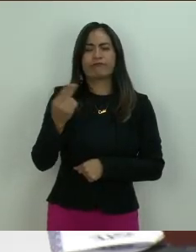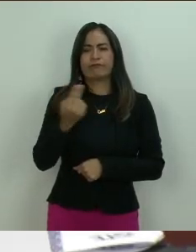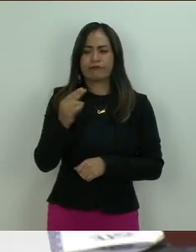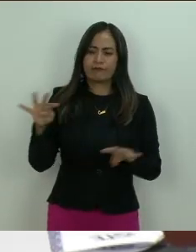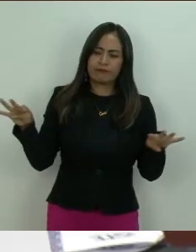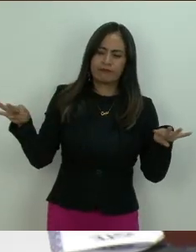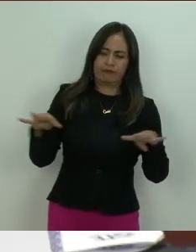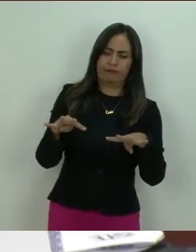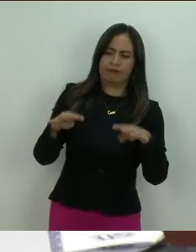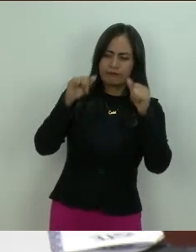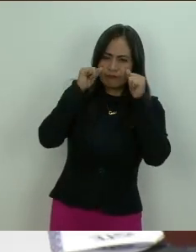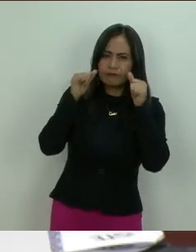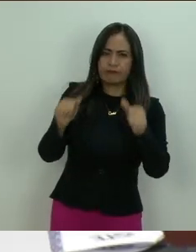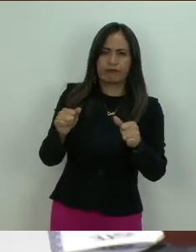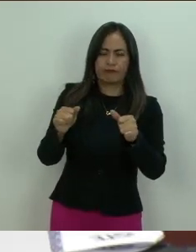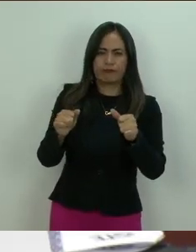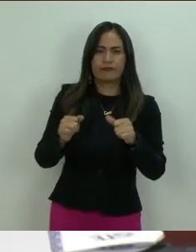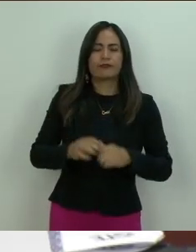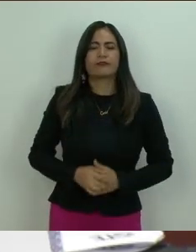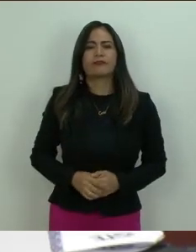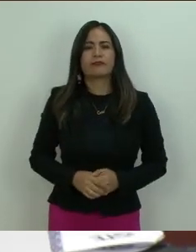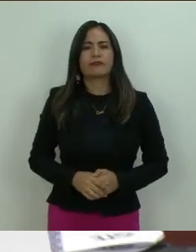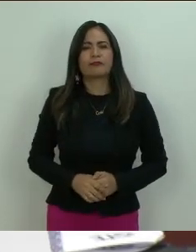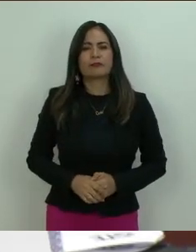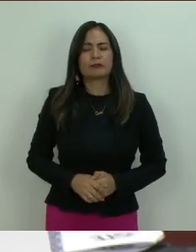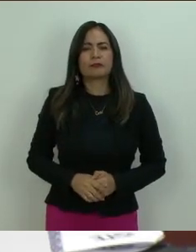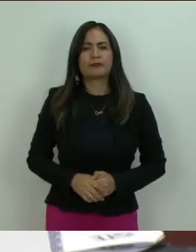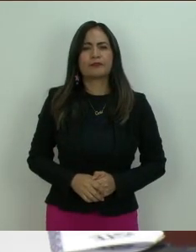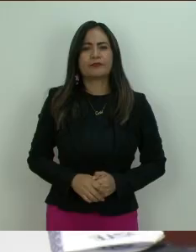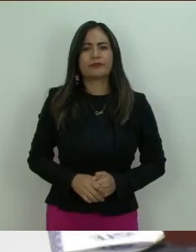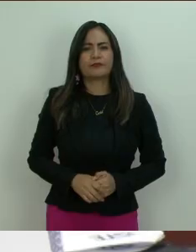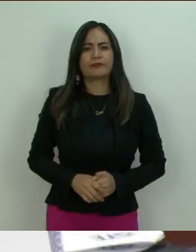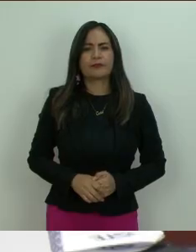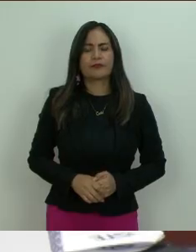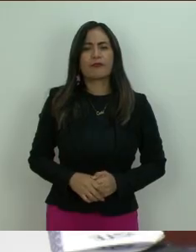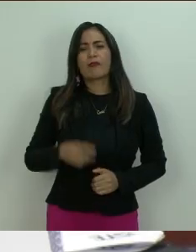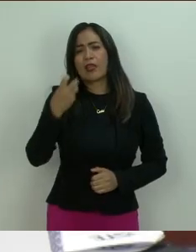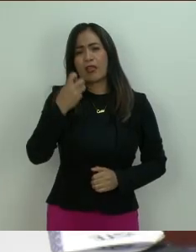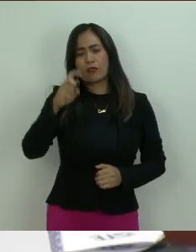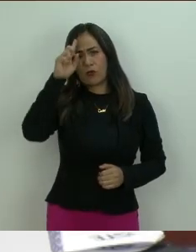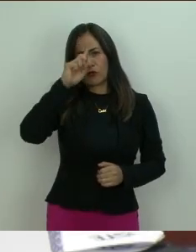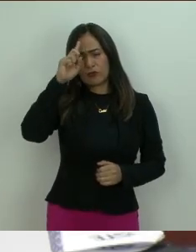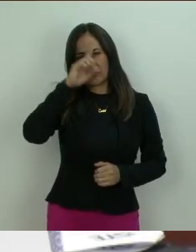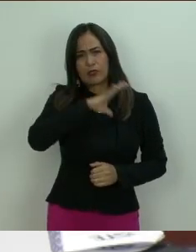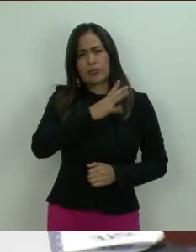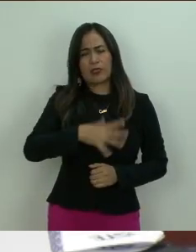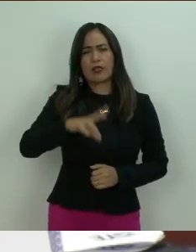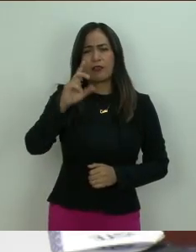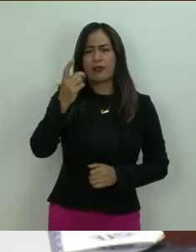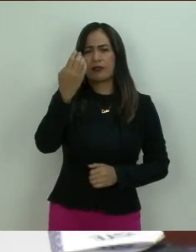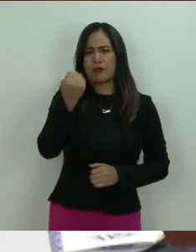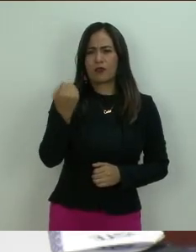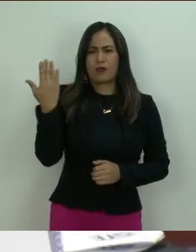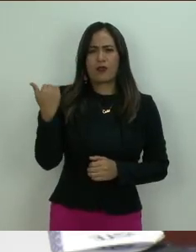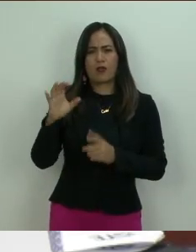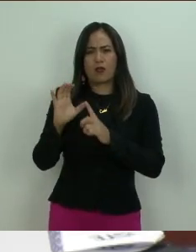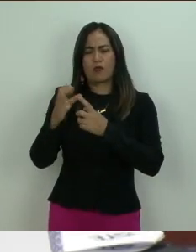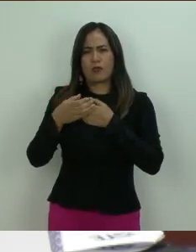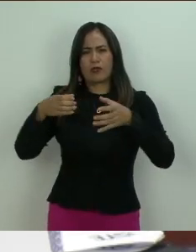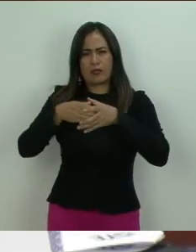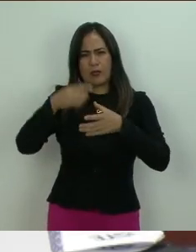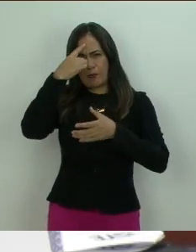visibilizada y atendida. Esto nos invita a analizar la Recomendación General 39, emitida por el Comité para